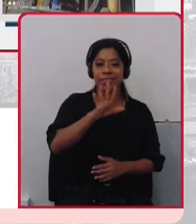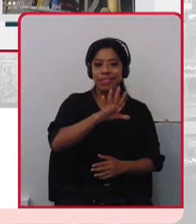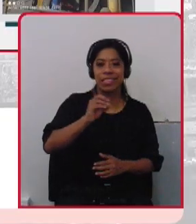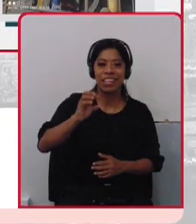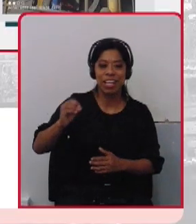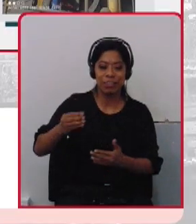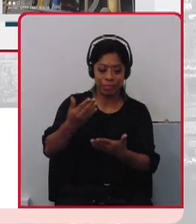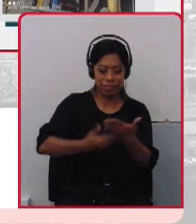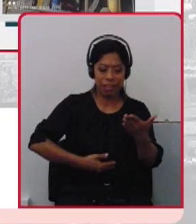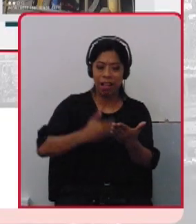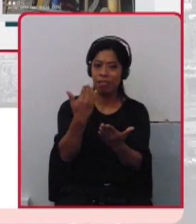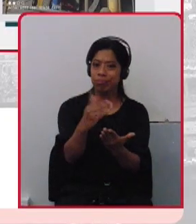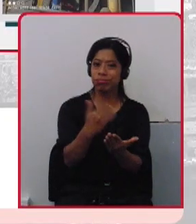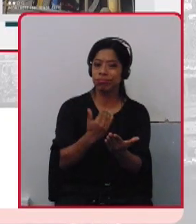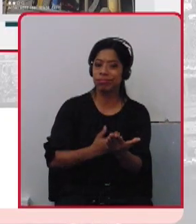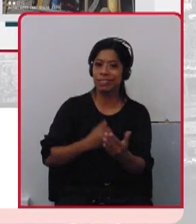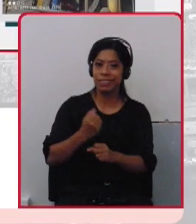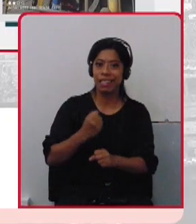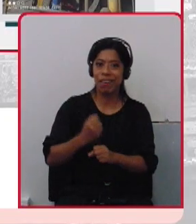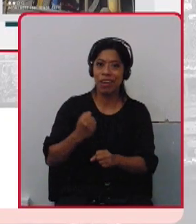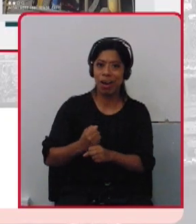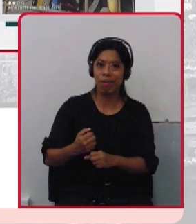trabajo, eso significa que son